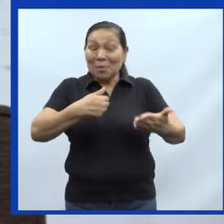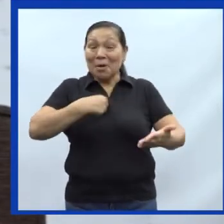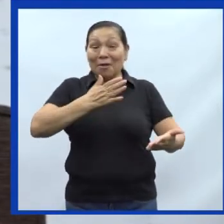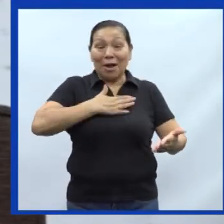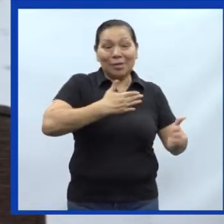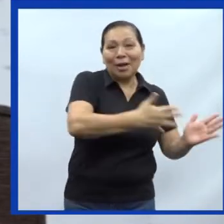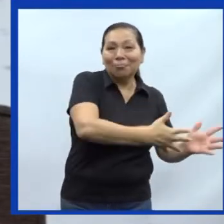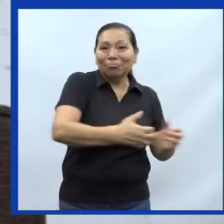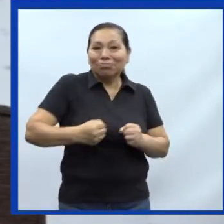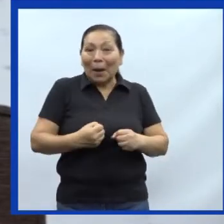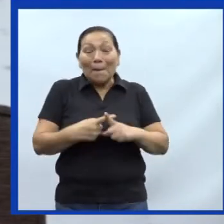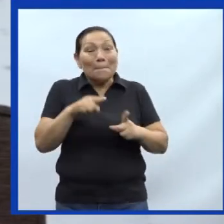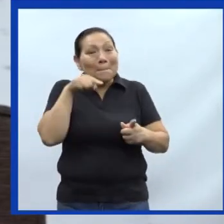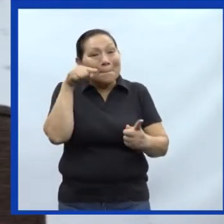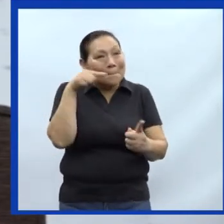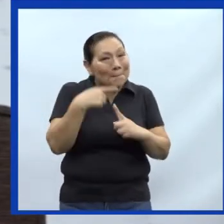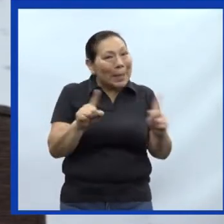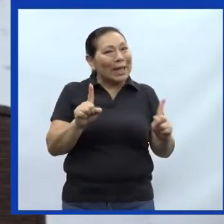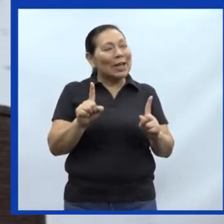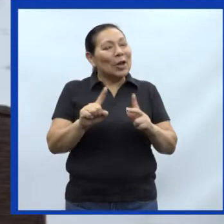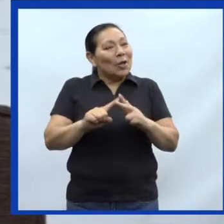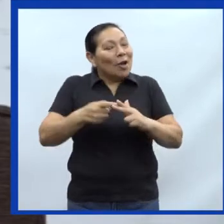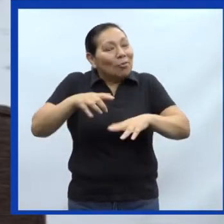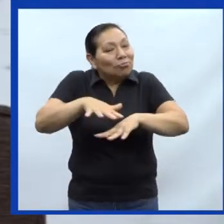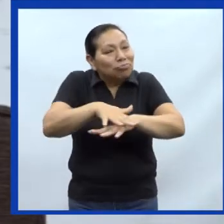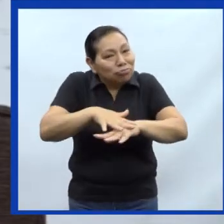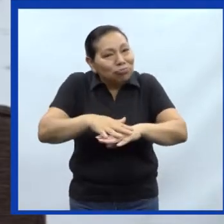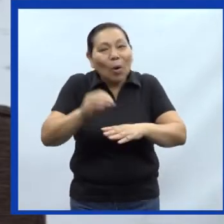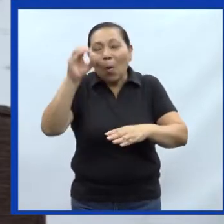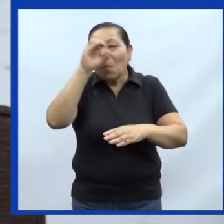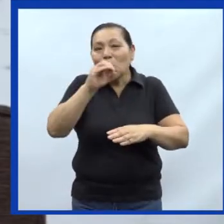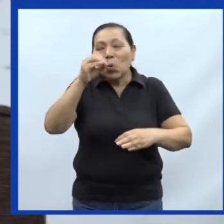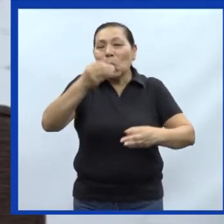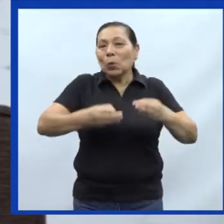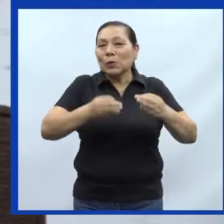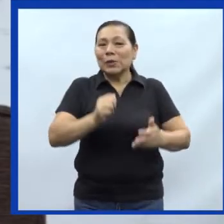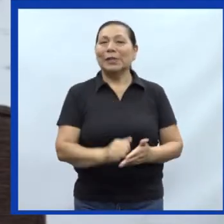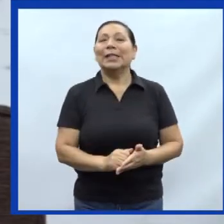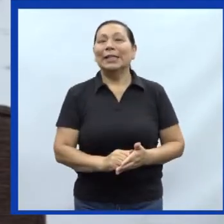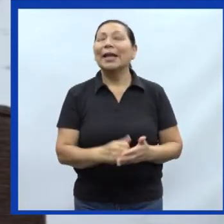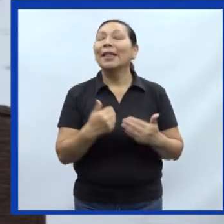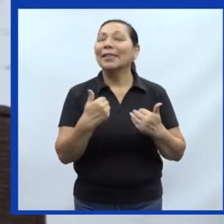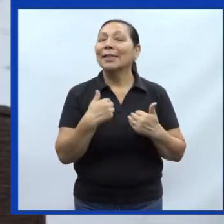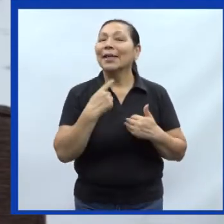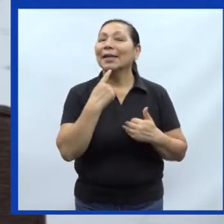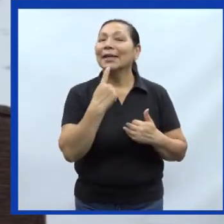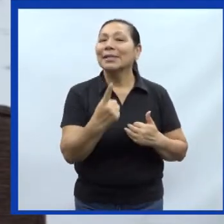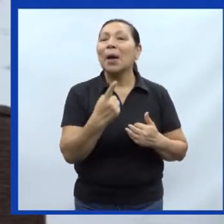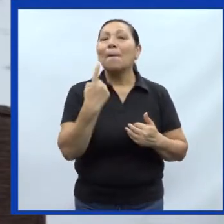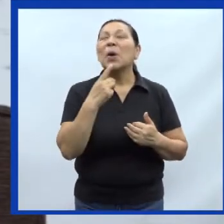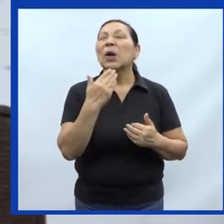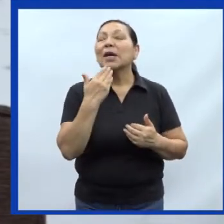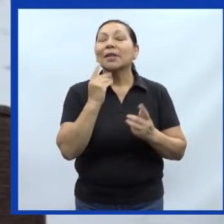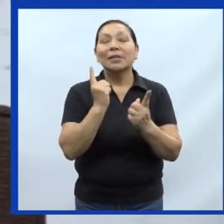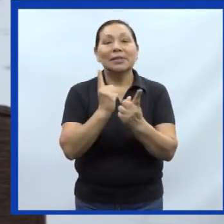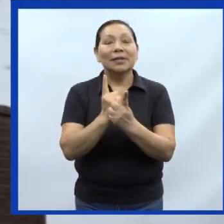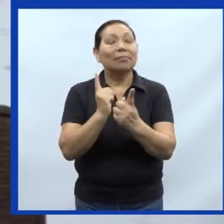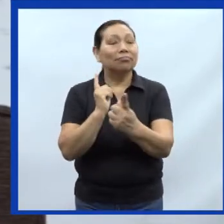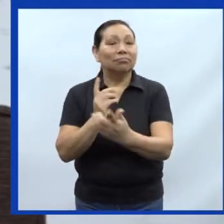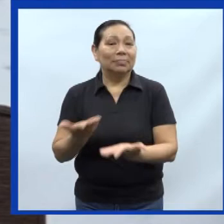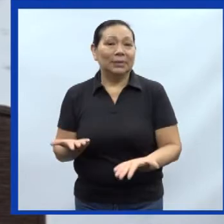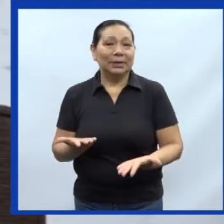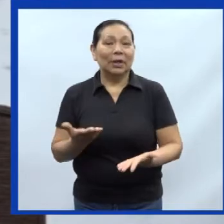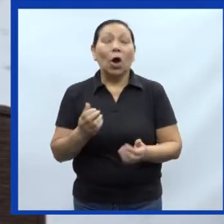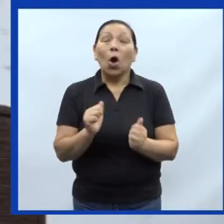expropiación, pero ese inicio procesal, esa búsqueda de justicia constitucional tiene que ser ratificada por quien se encuentra